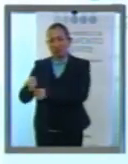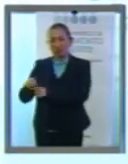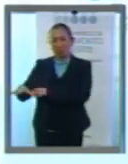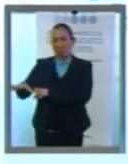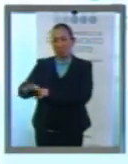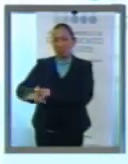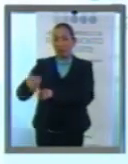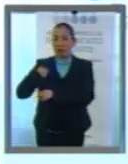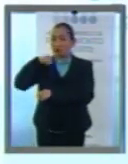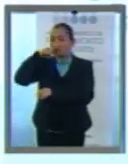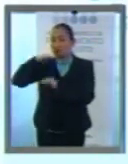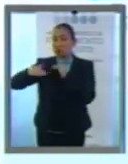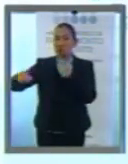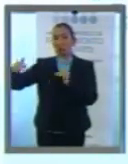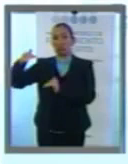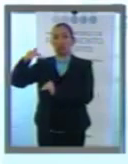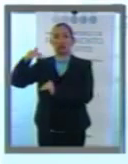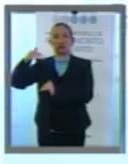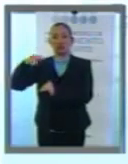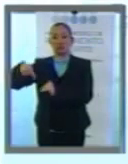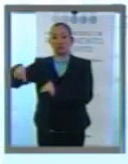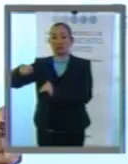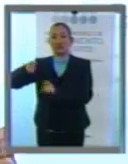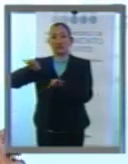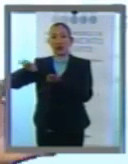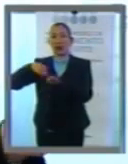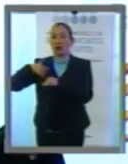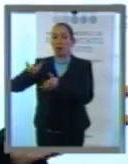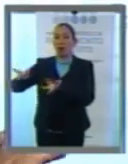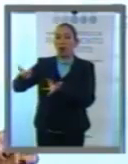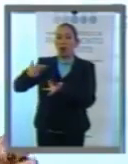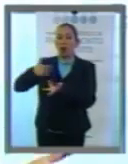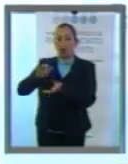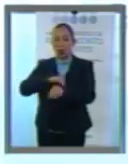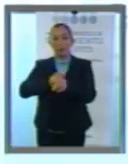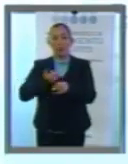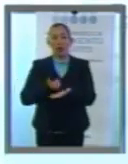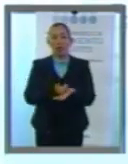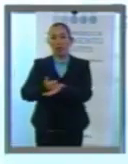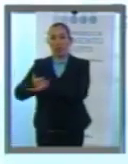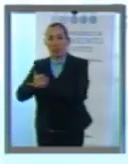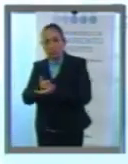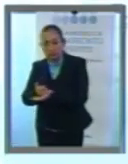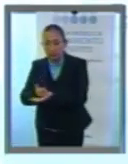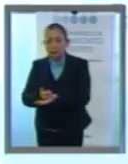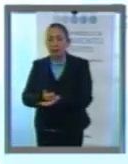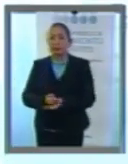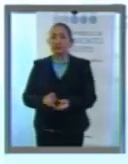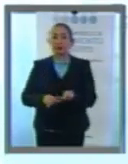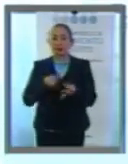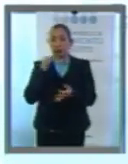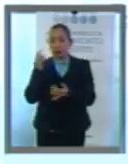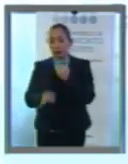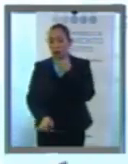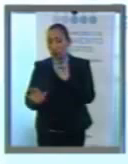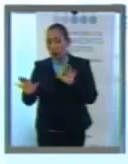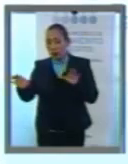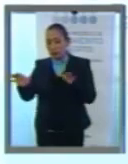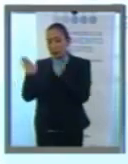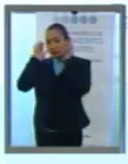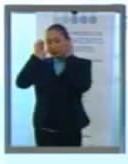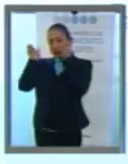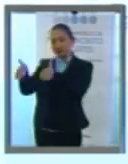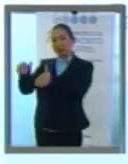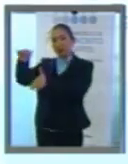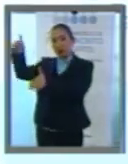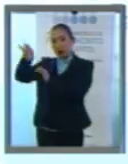de élites que trabajan bajo ciertos favoritismos. Y por último, un último tipo